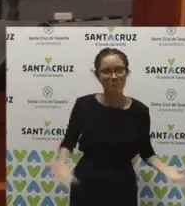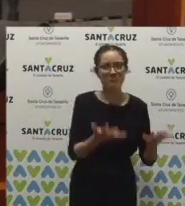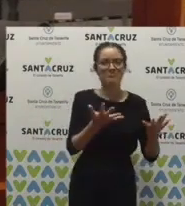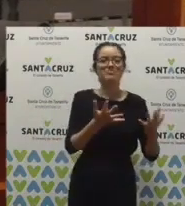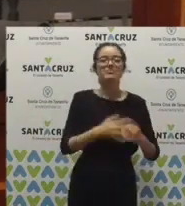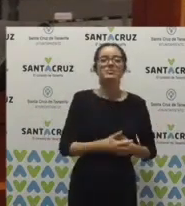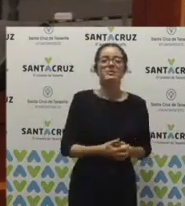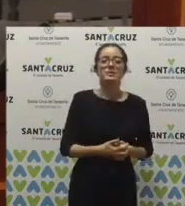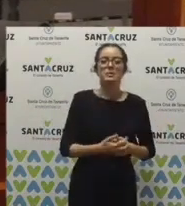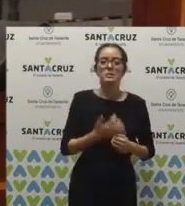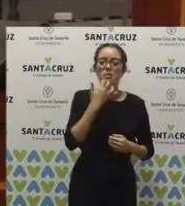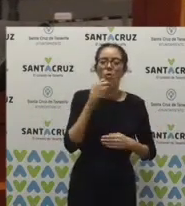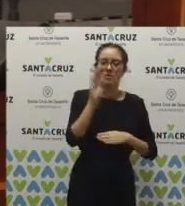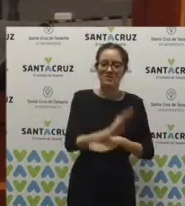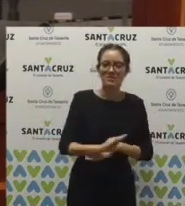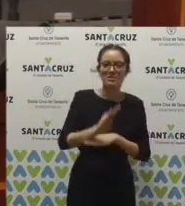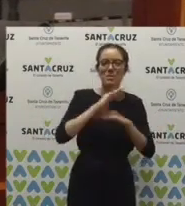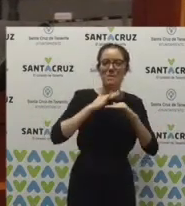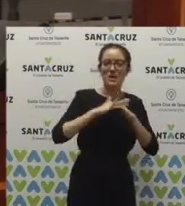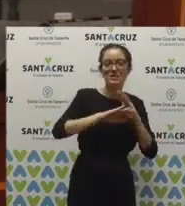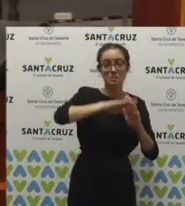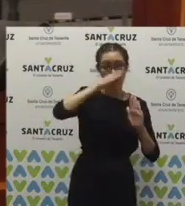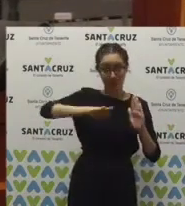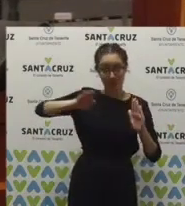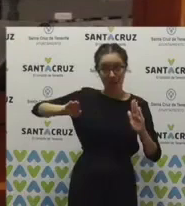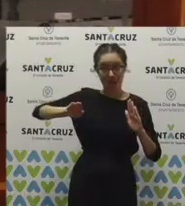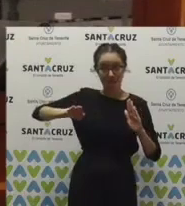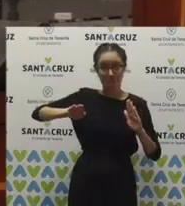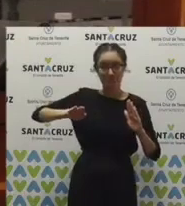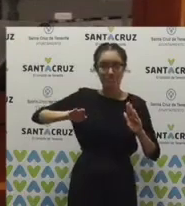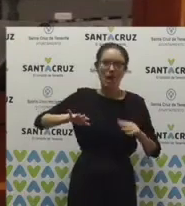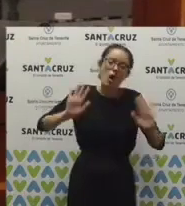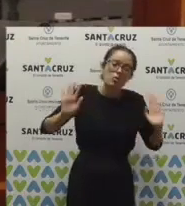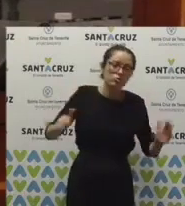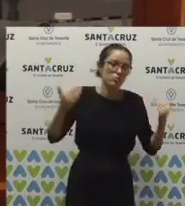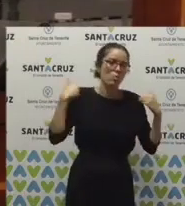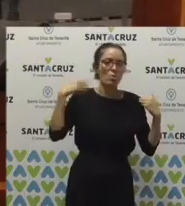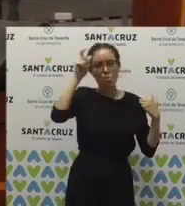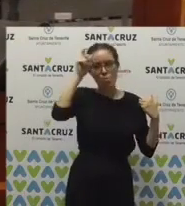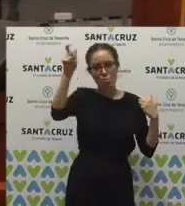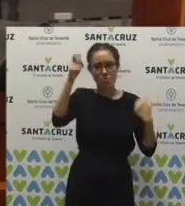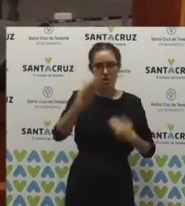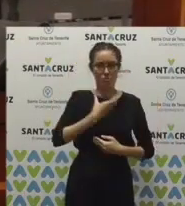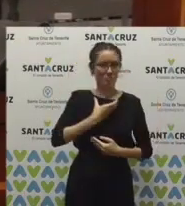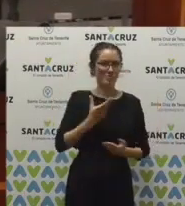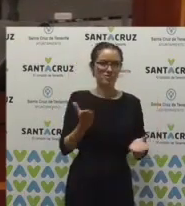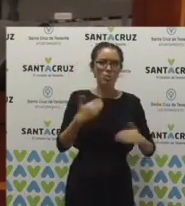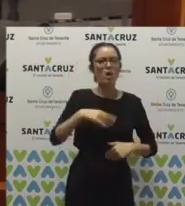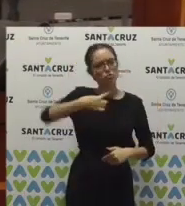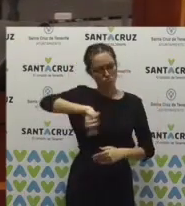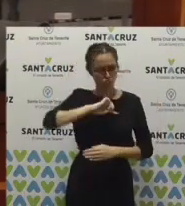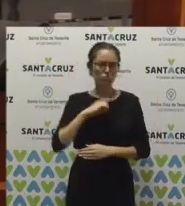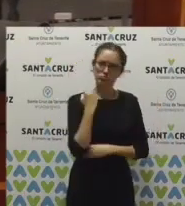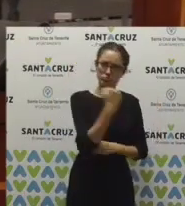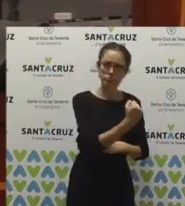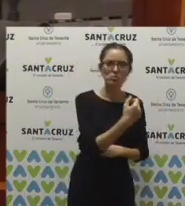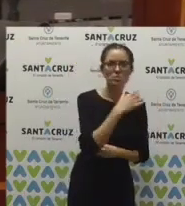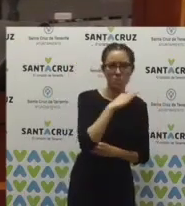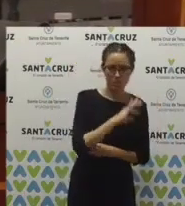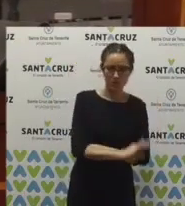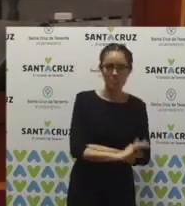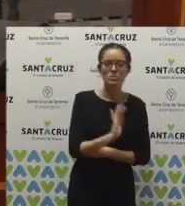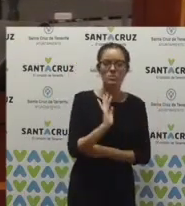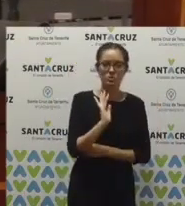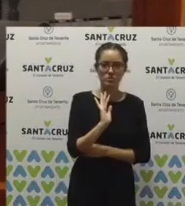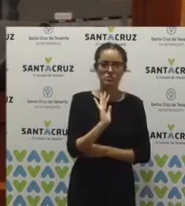marítima de anaga donde aunque no sea competencia municipal si podemos apoyar a su impulso siempre compatibilizando